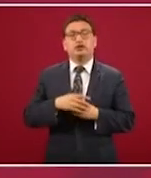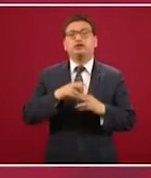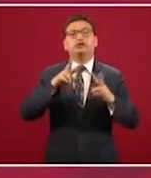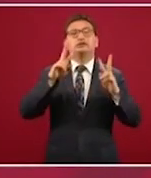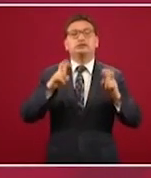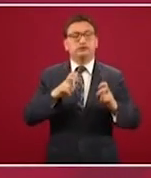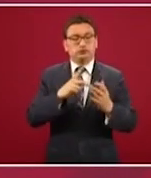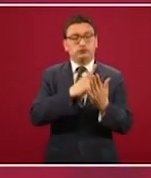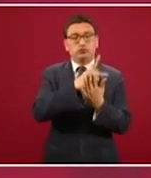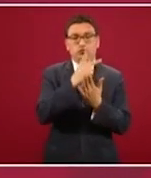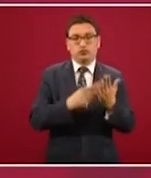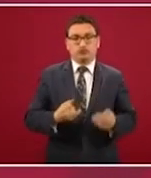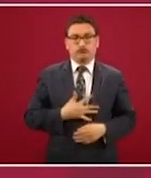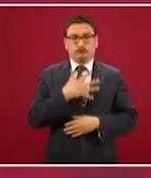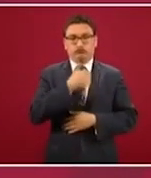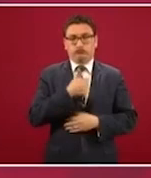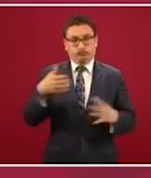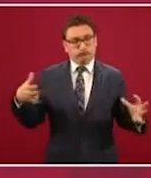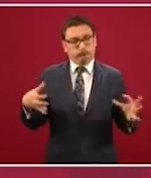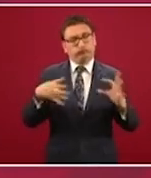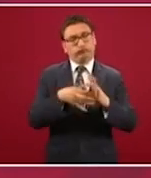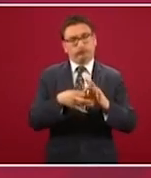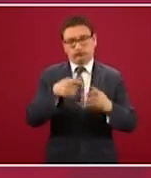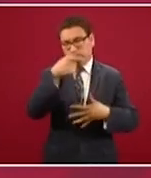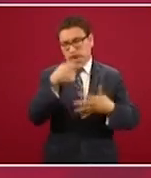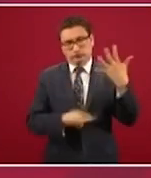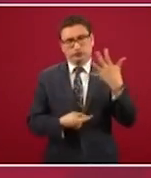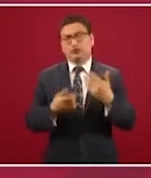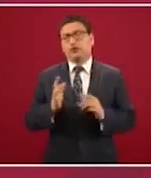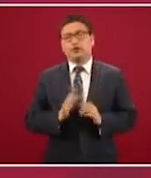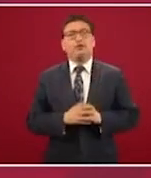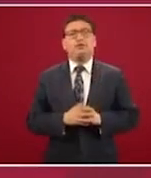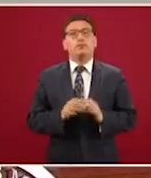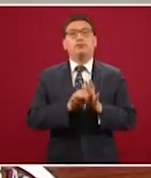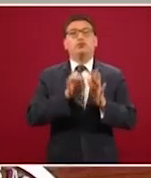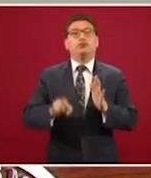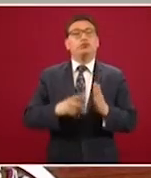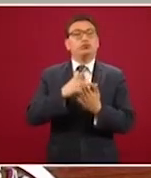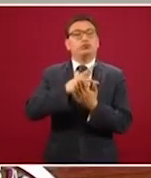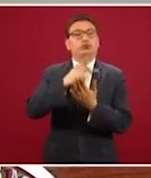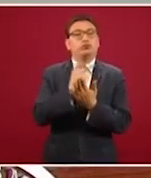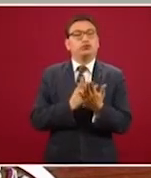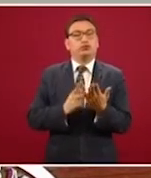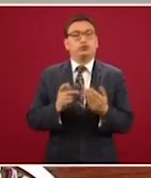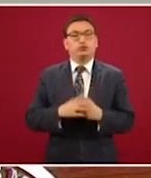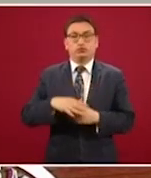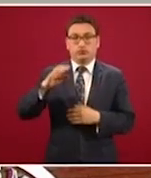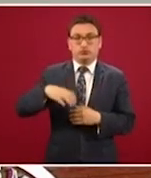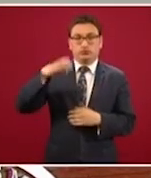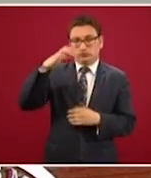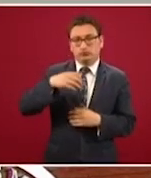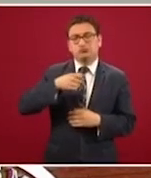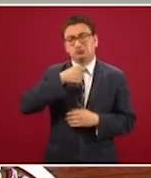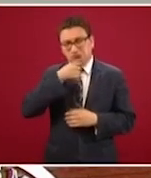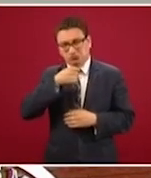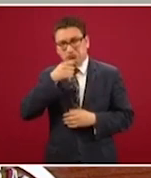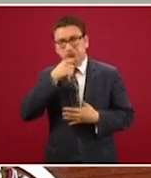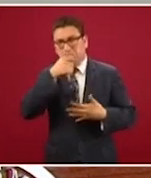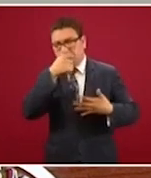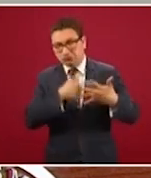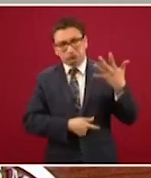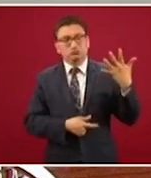programas de bienestar. En este caso, el programa de adultos